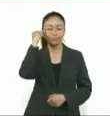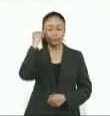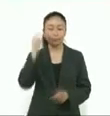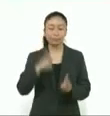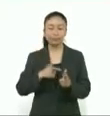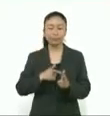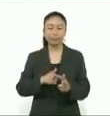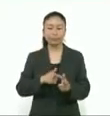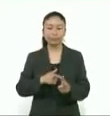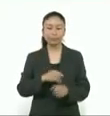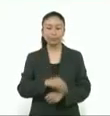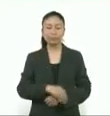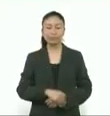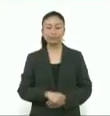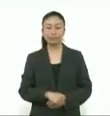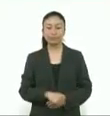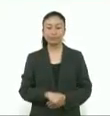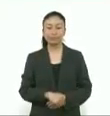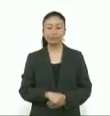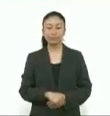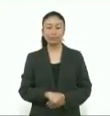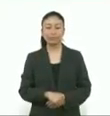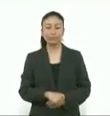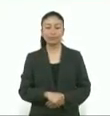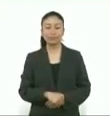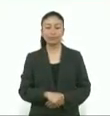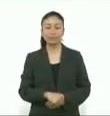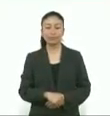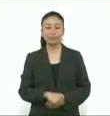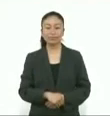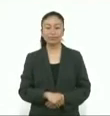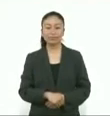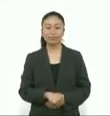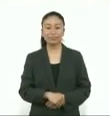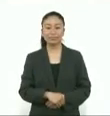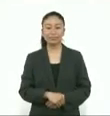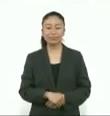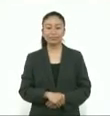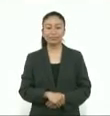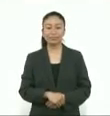Yan Uyich, Ol Yetel Upuxilal.